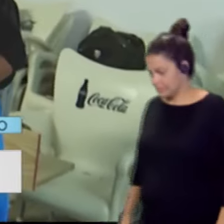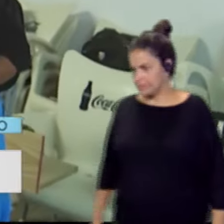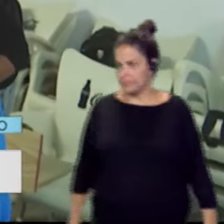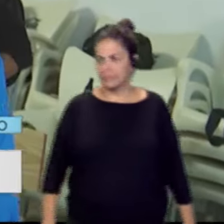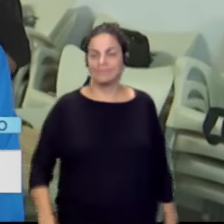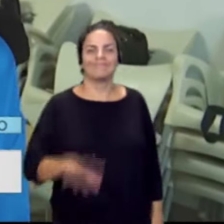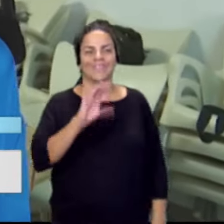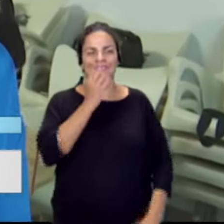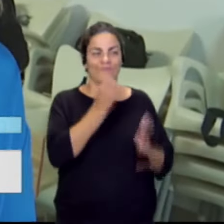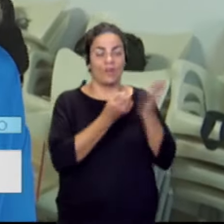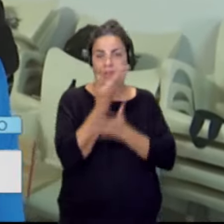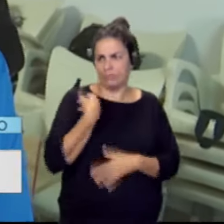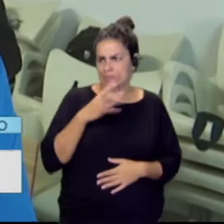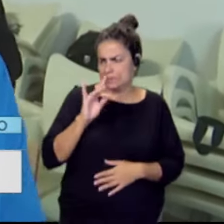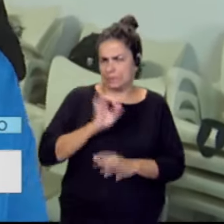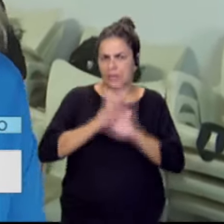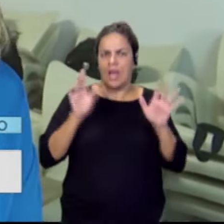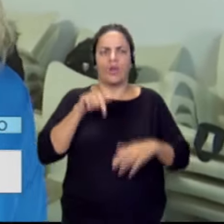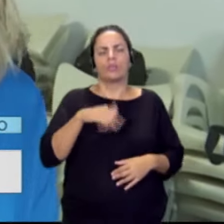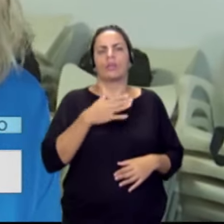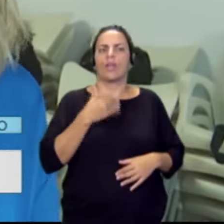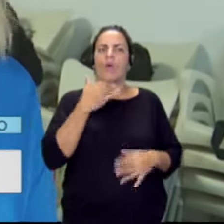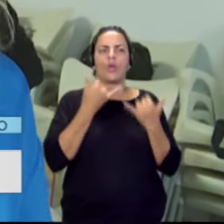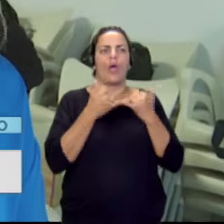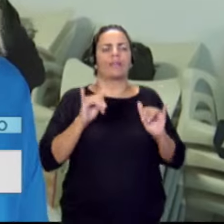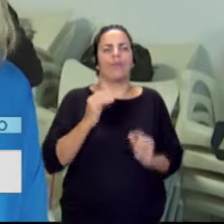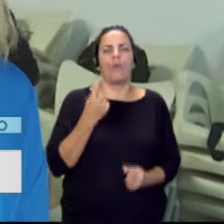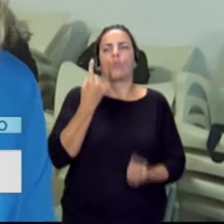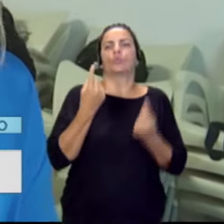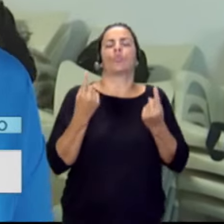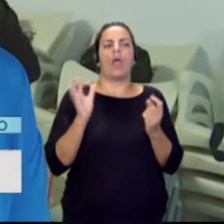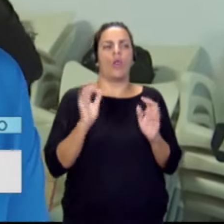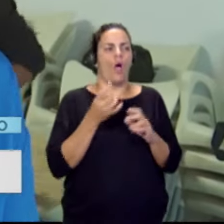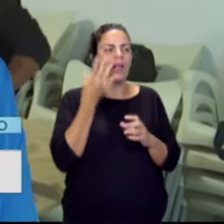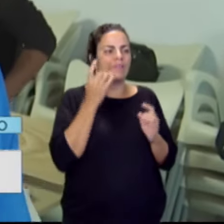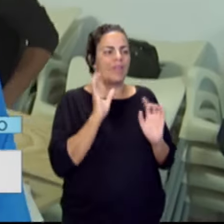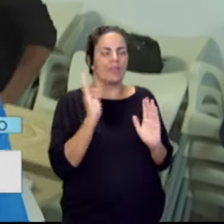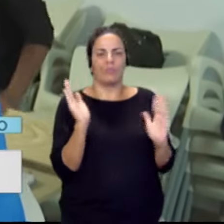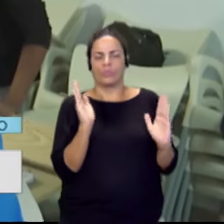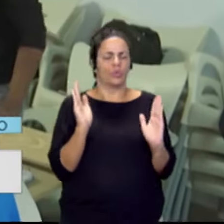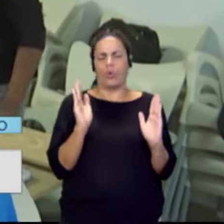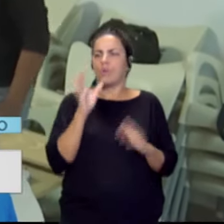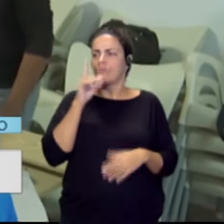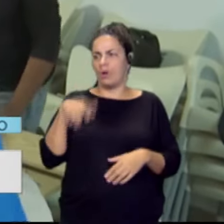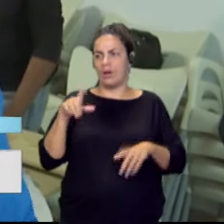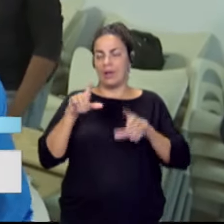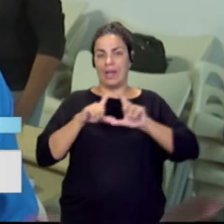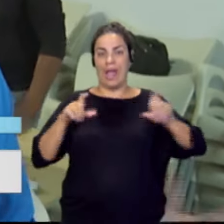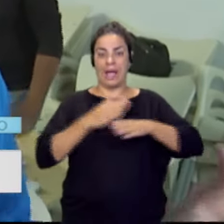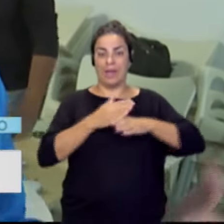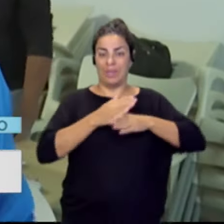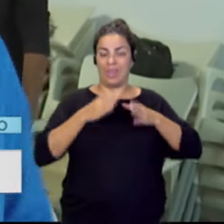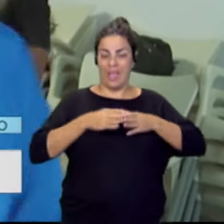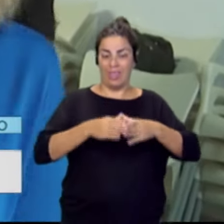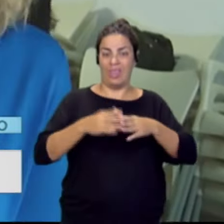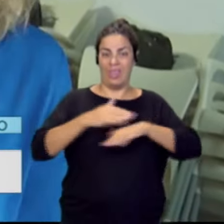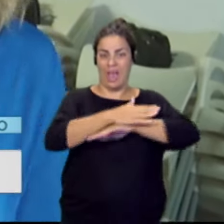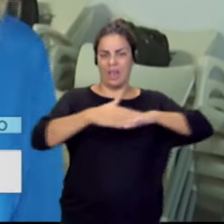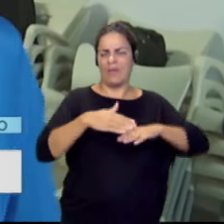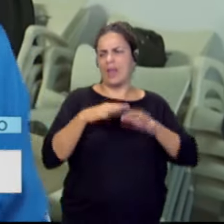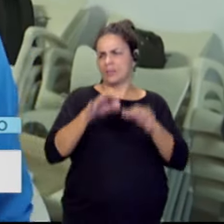esto no sea un evento puntual, ni siquiera una actividad puntual. La carpintería de Ribera, que ha existido siempre, pues ahora lo que se trata es, como bien